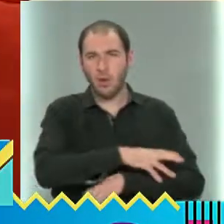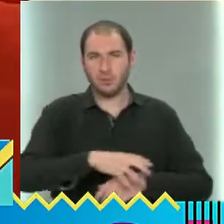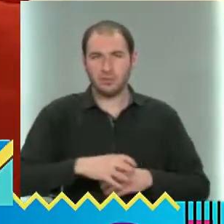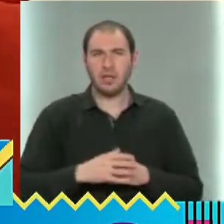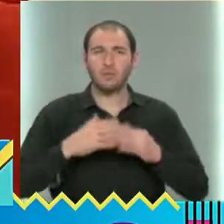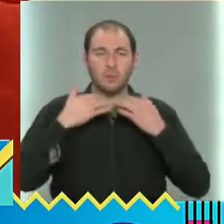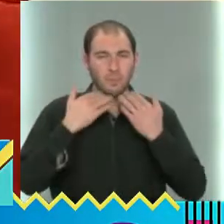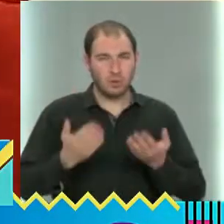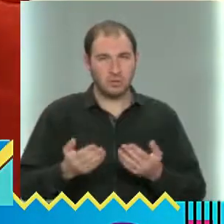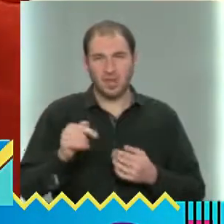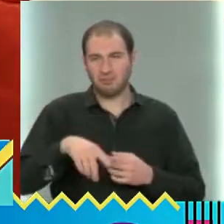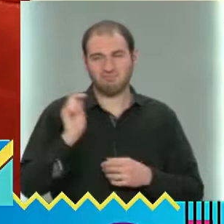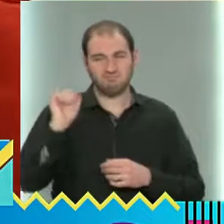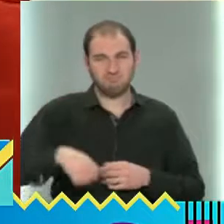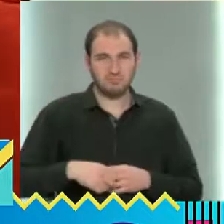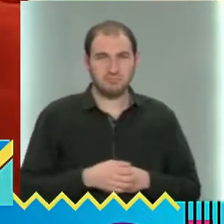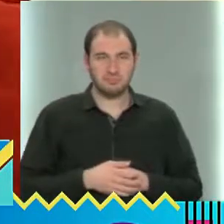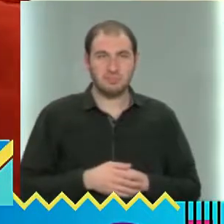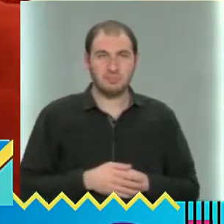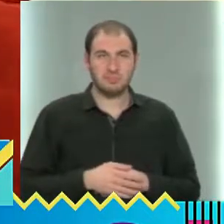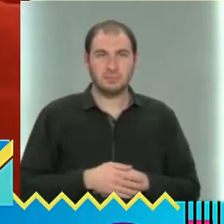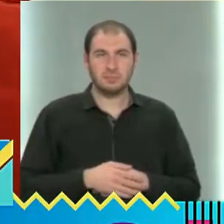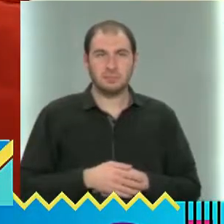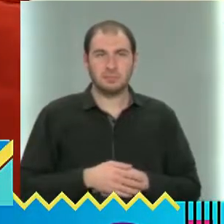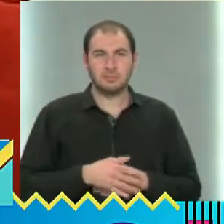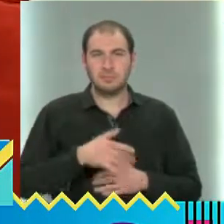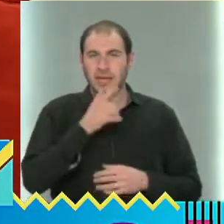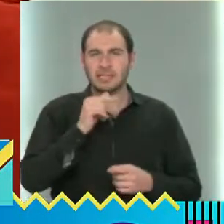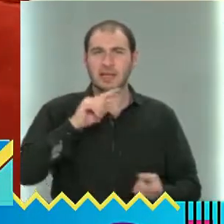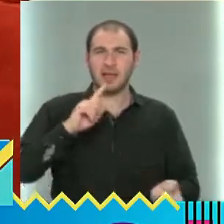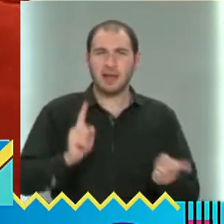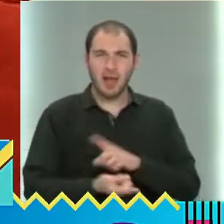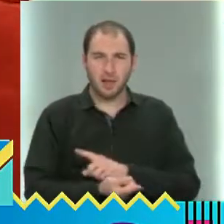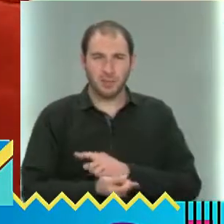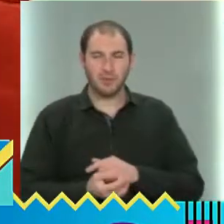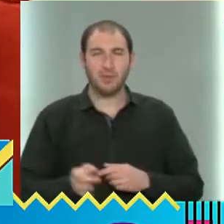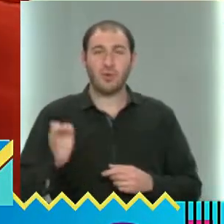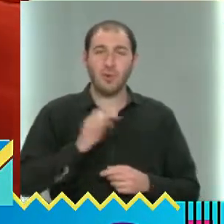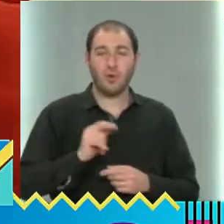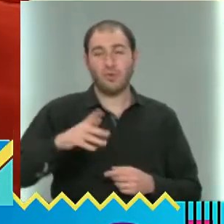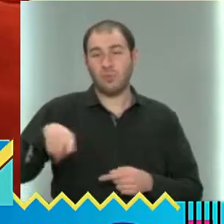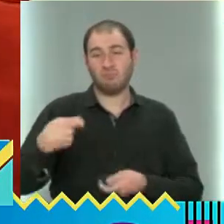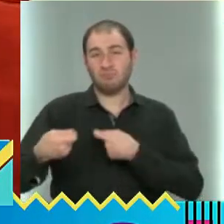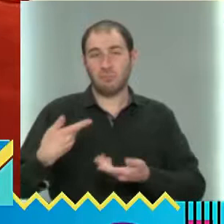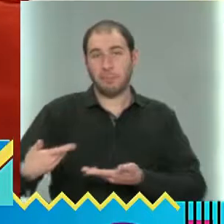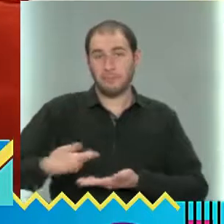No importa mucho. Yo no lo veo ahora. Veo que pegó un giro, o que tal vez es lo que pide el